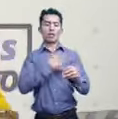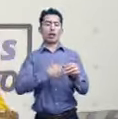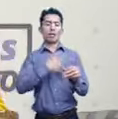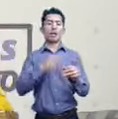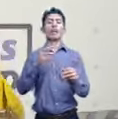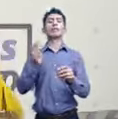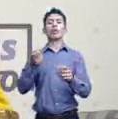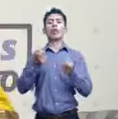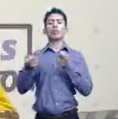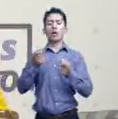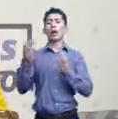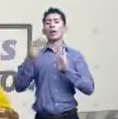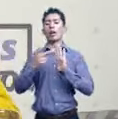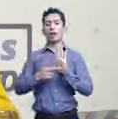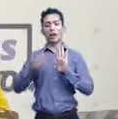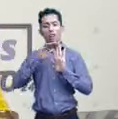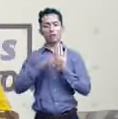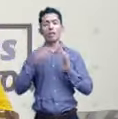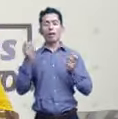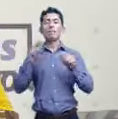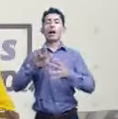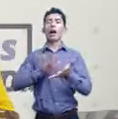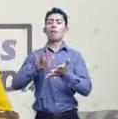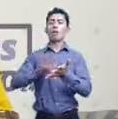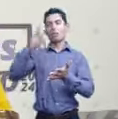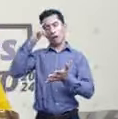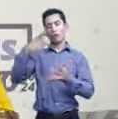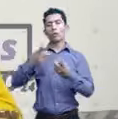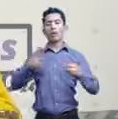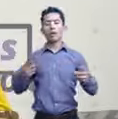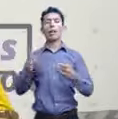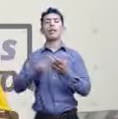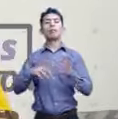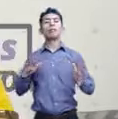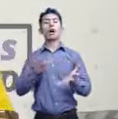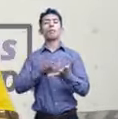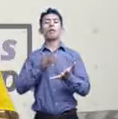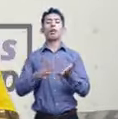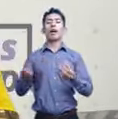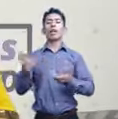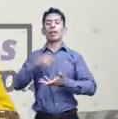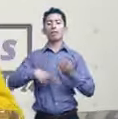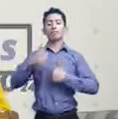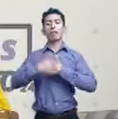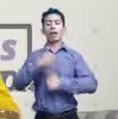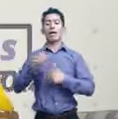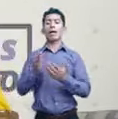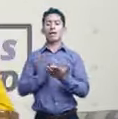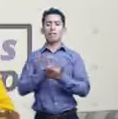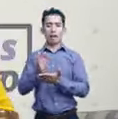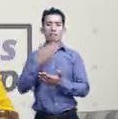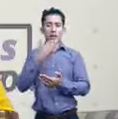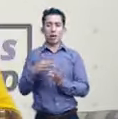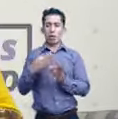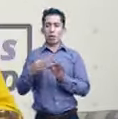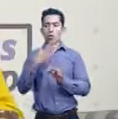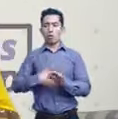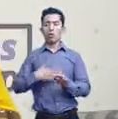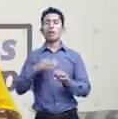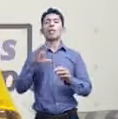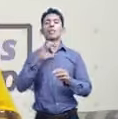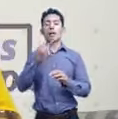su regulación, reglamentación, así como apoyos para su desarrollo, fomentando un ambiente de competencia leal y justa.